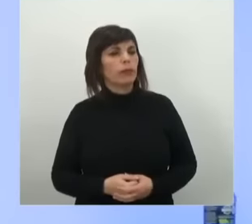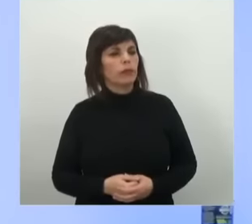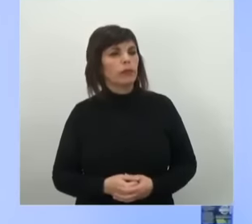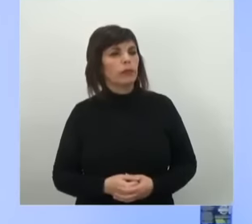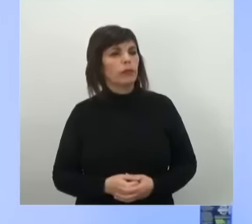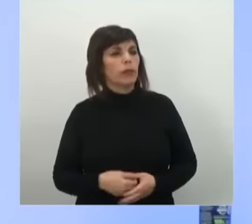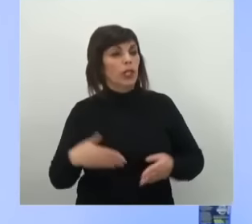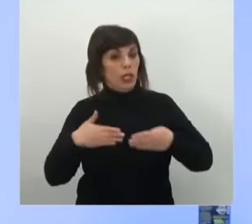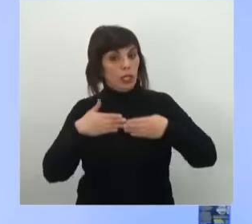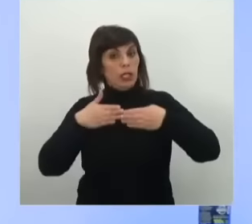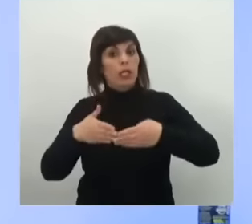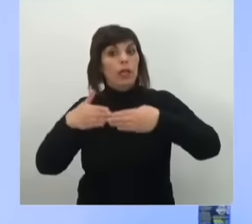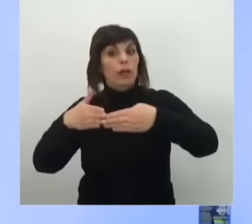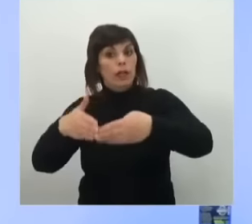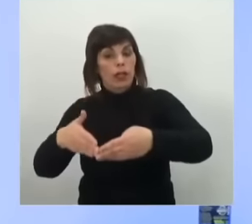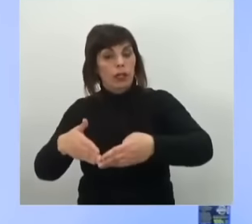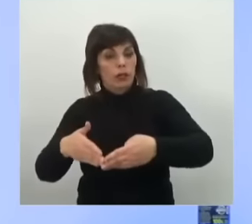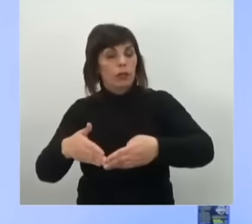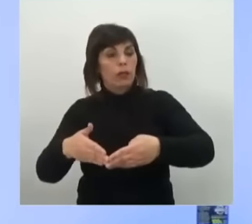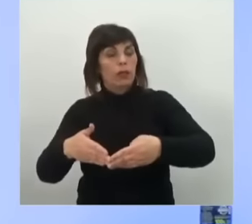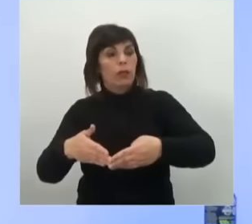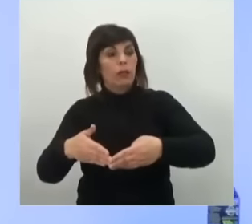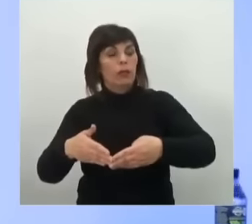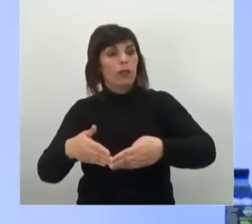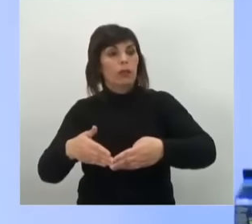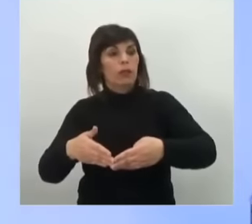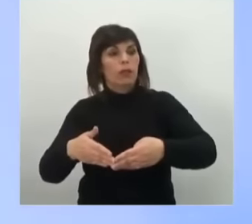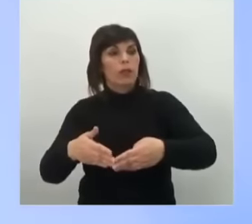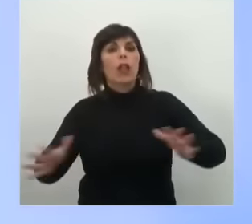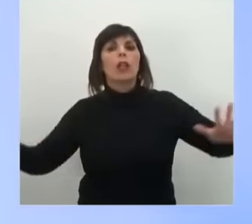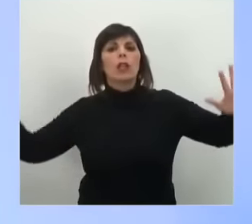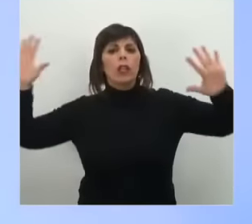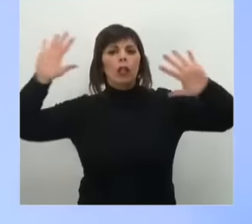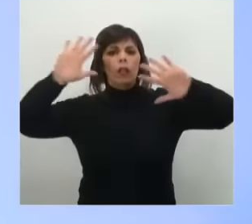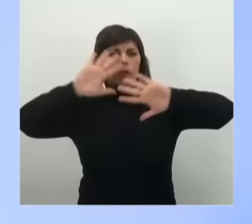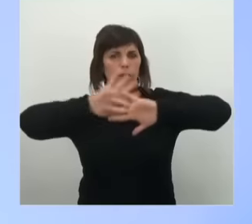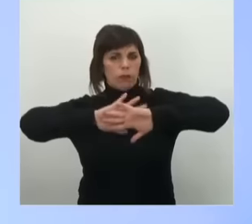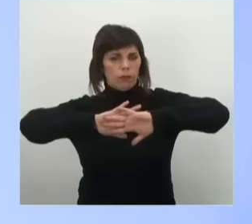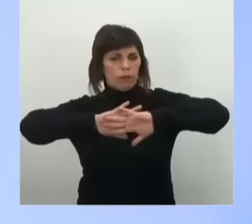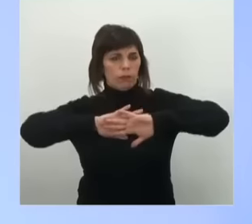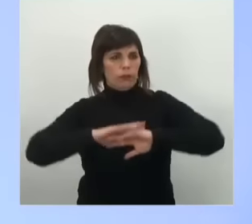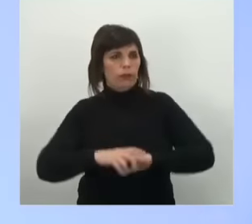navegando por el agua sino que lo vamos a hacer en la noche